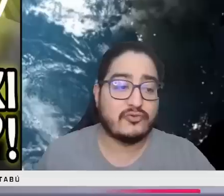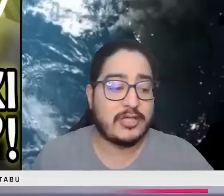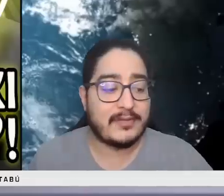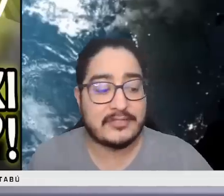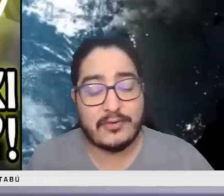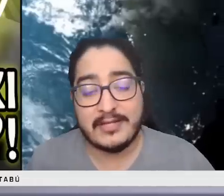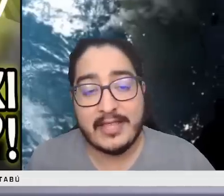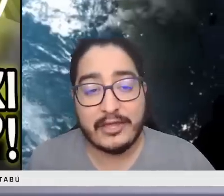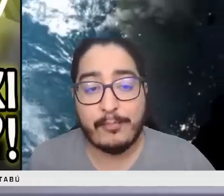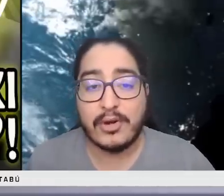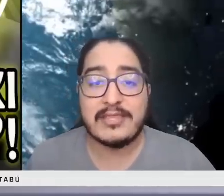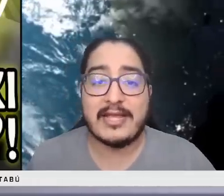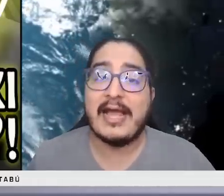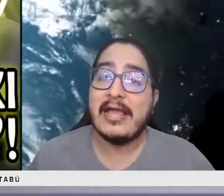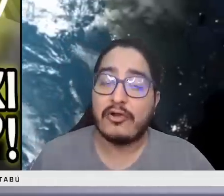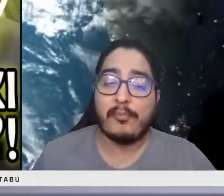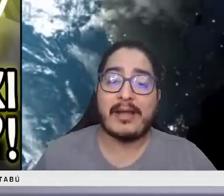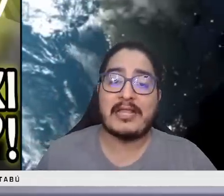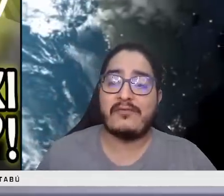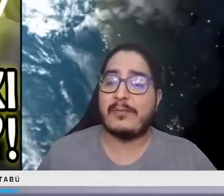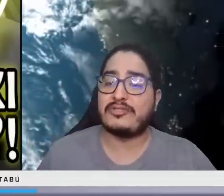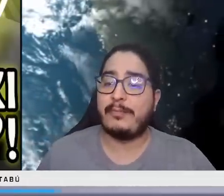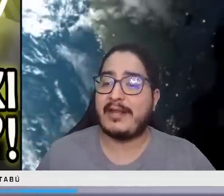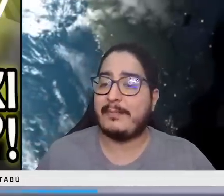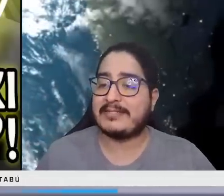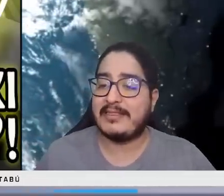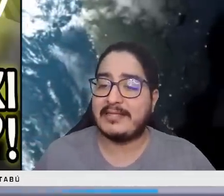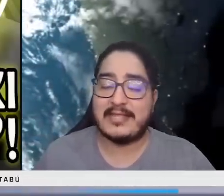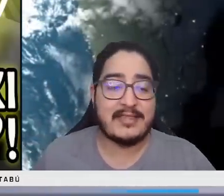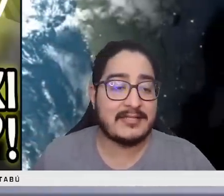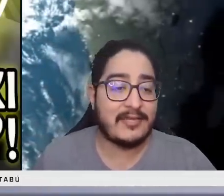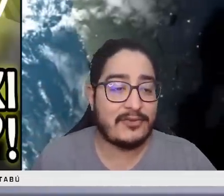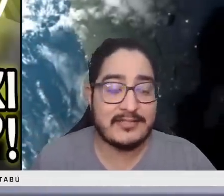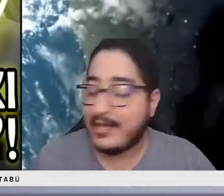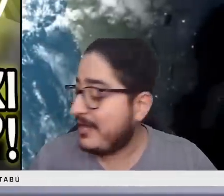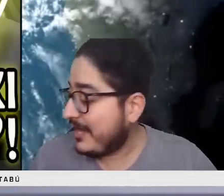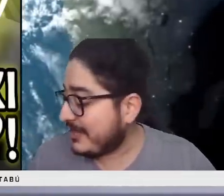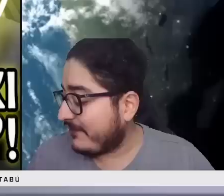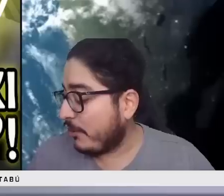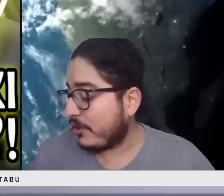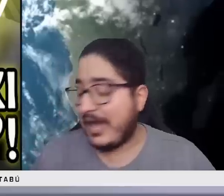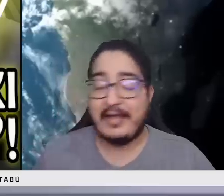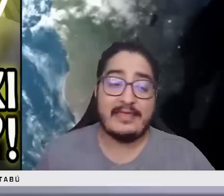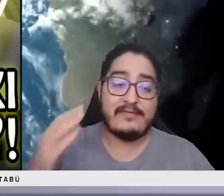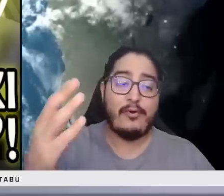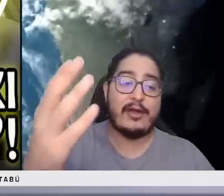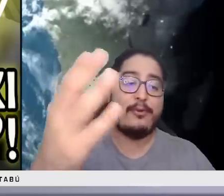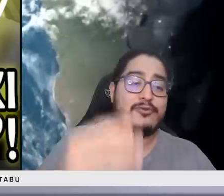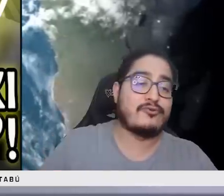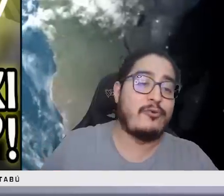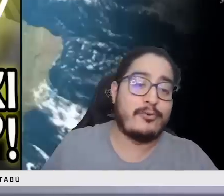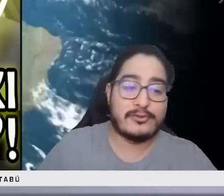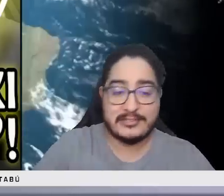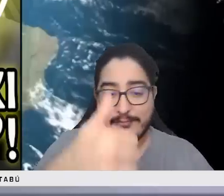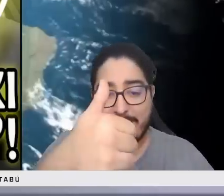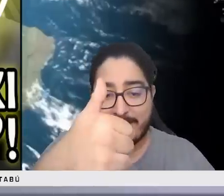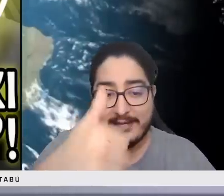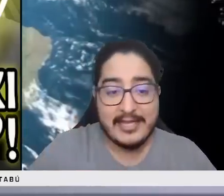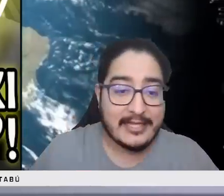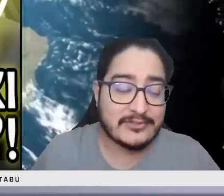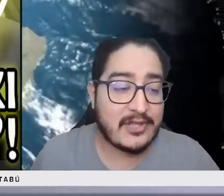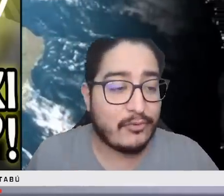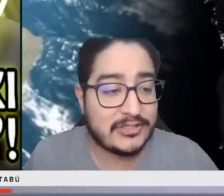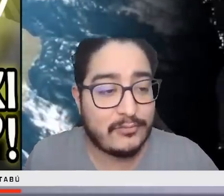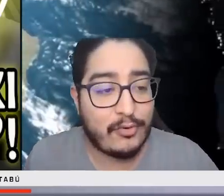les invito a suscribirse a su canal de Legión Política. Compartan información para que más gente se entere esta noticia y de favor apóyenos con un poderosísimo